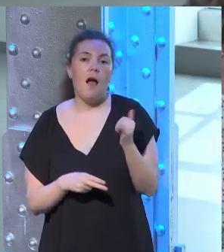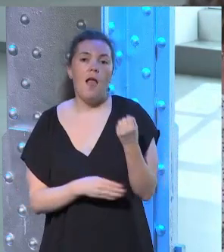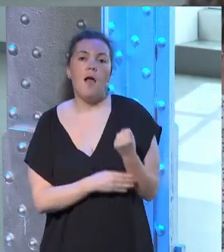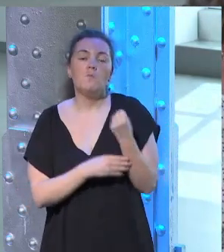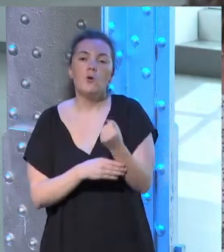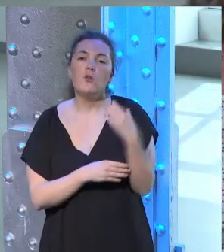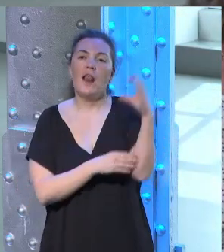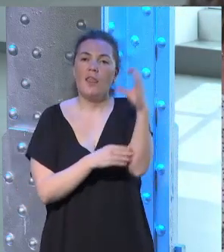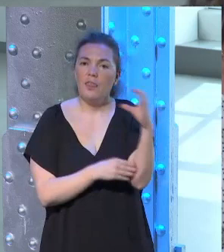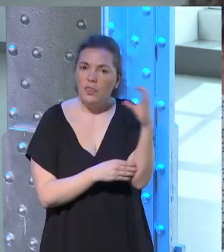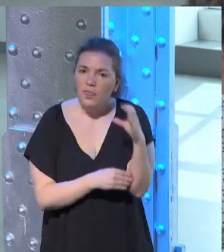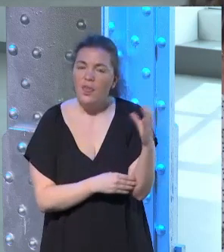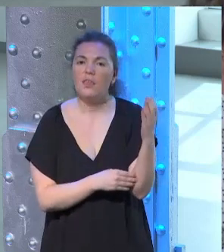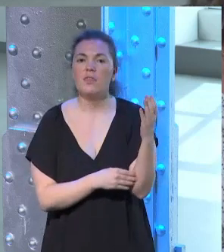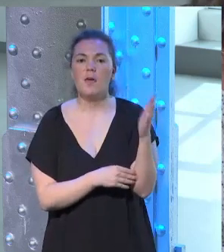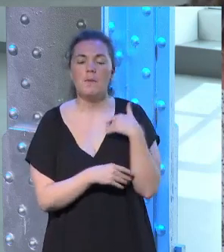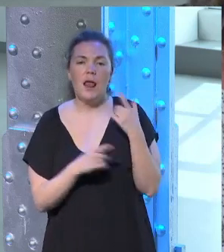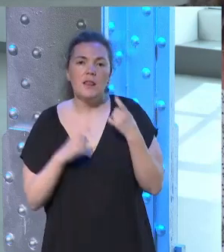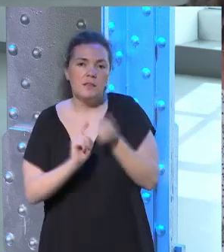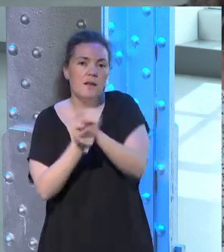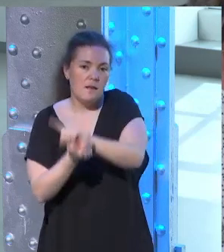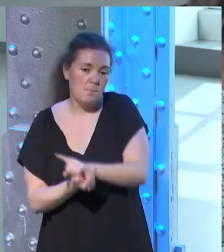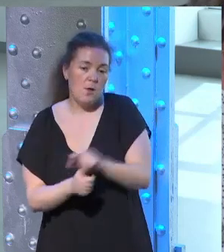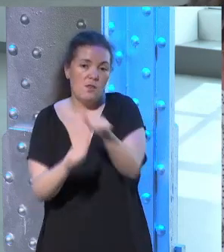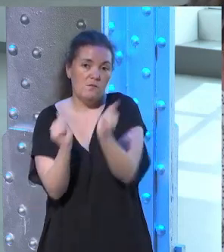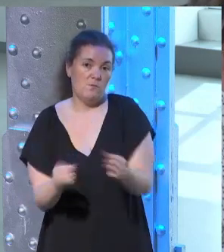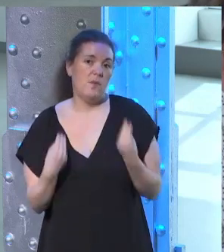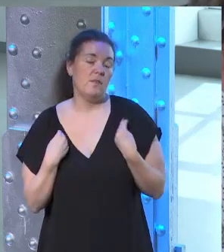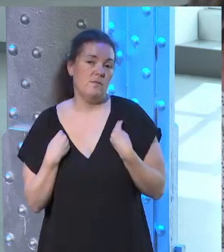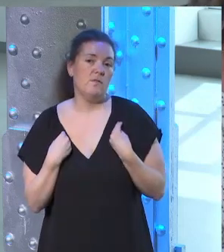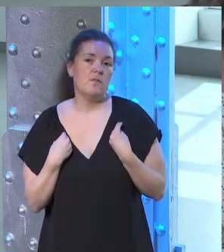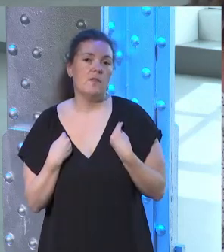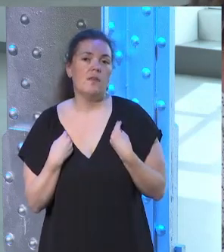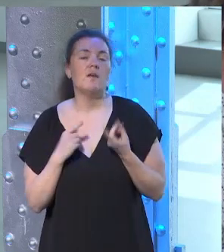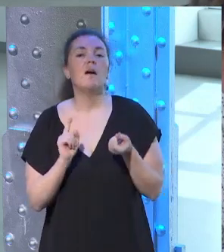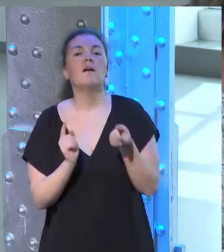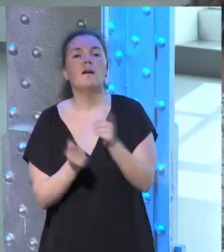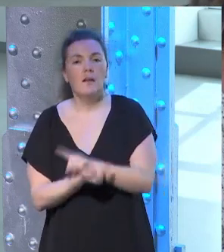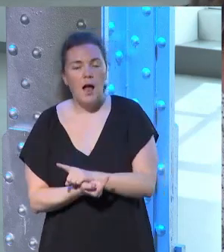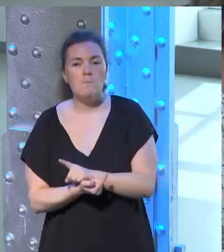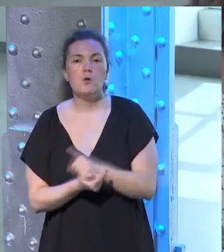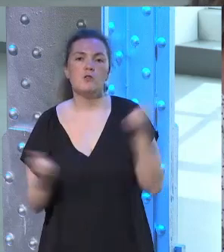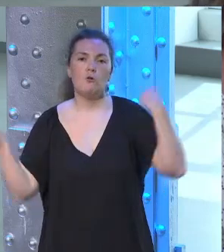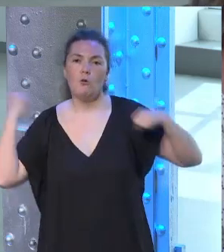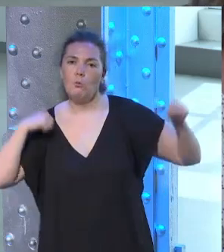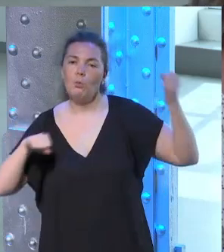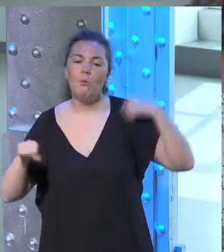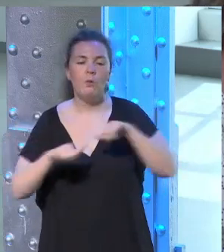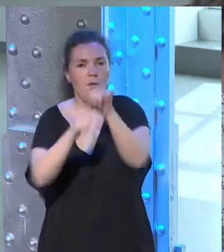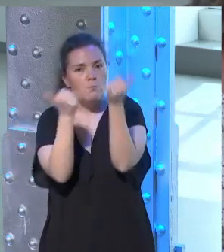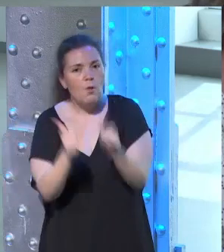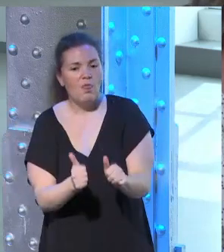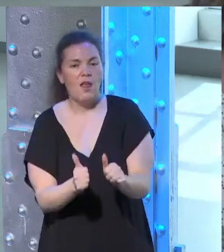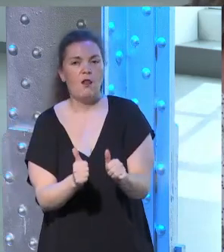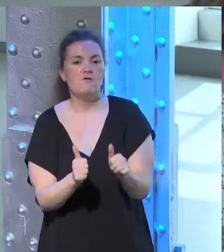para tratar de implementar cambios en los estilos de vida o cambios que activen cambios de conducta, ¿no?, modelos que activen